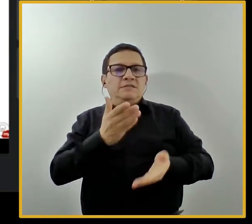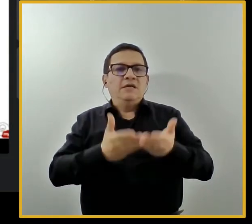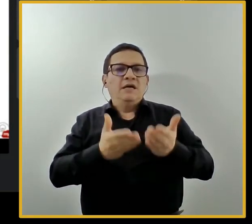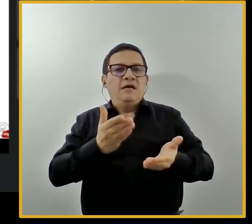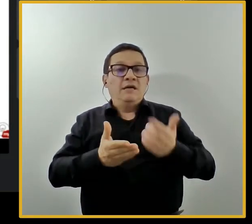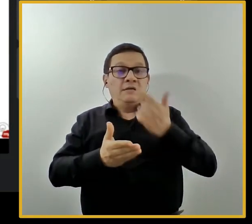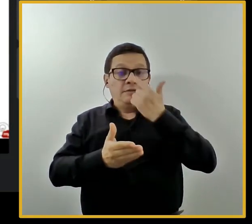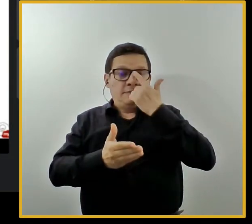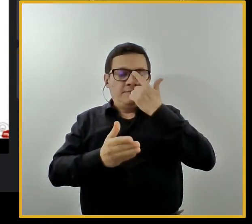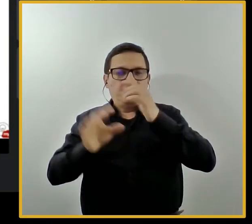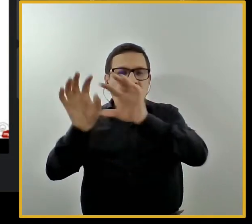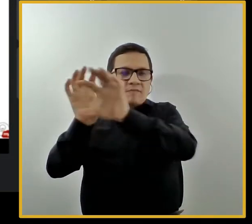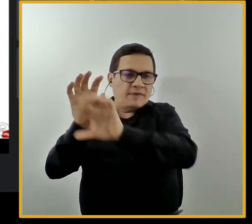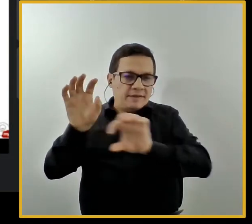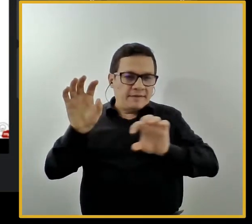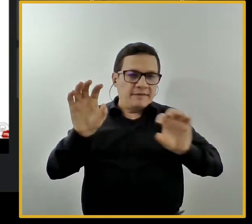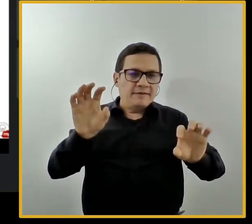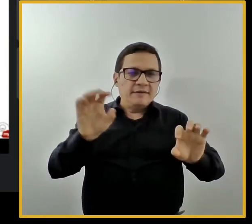2X